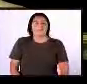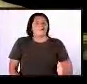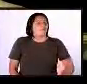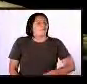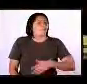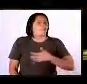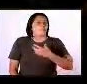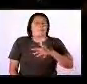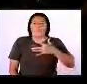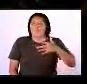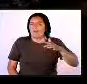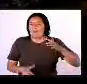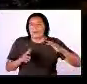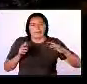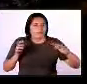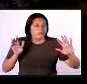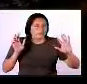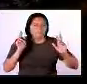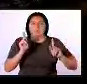Cualquiera que